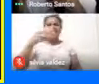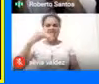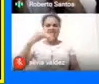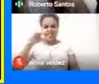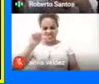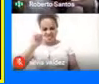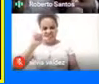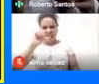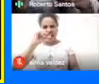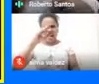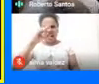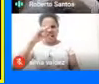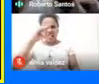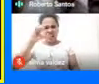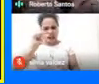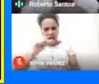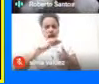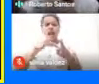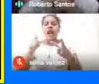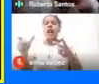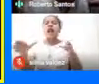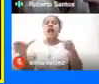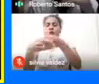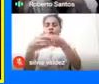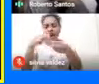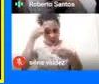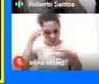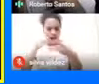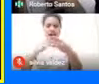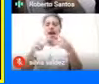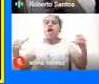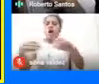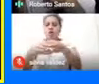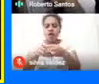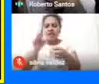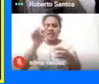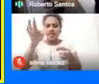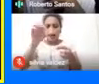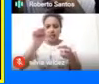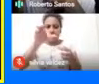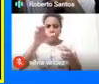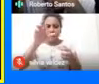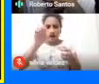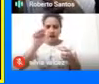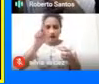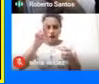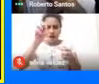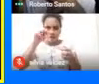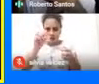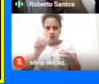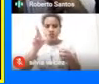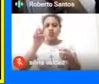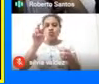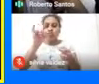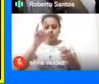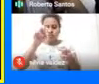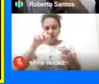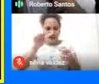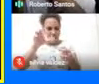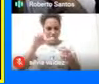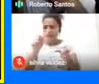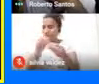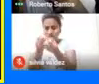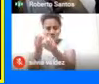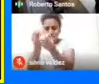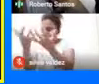La laguna Negra La laguna De Huitaca Las lagunas Altas Del páramo De Sunapá Bueno Toda una serie